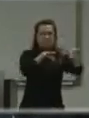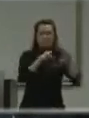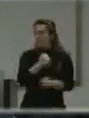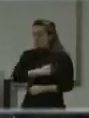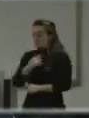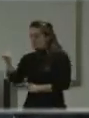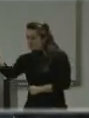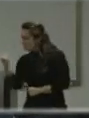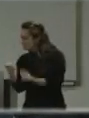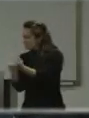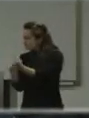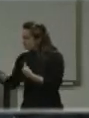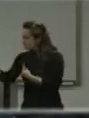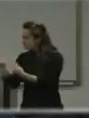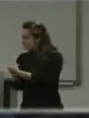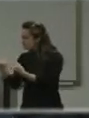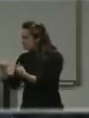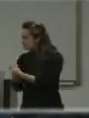a